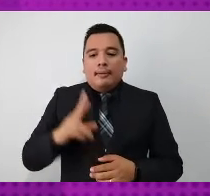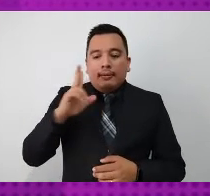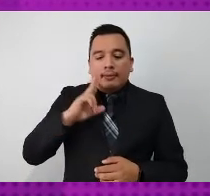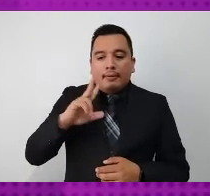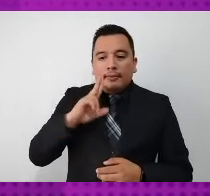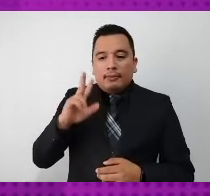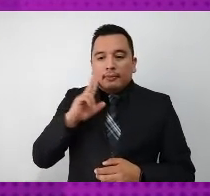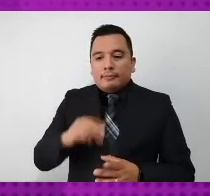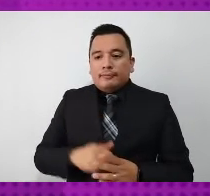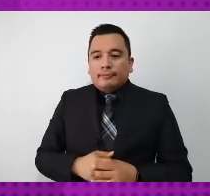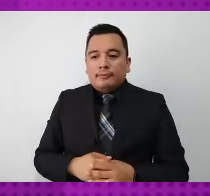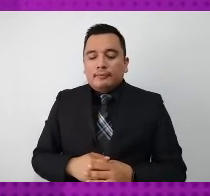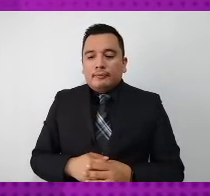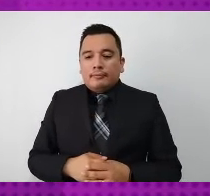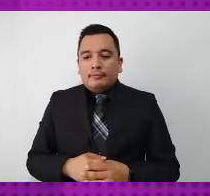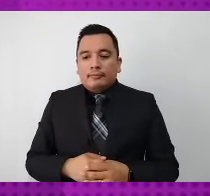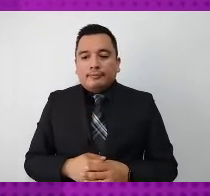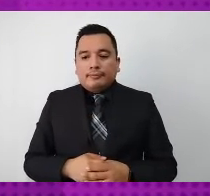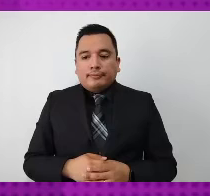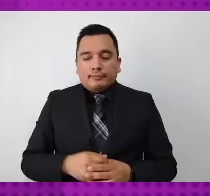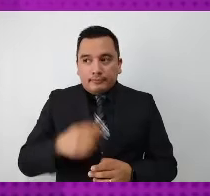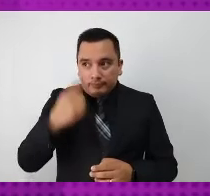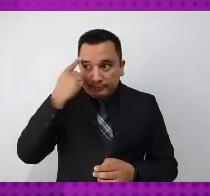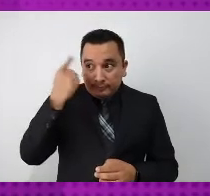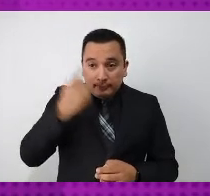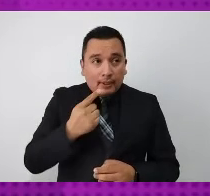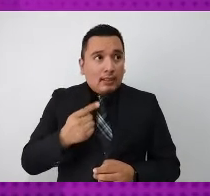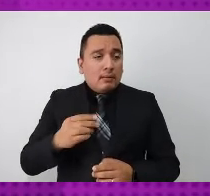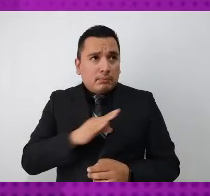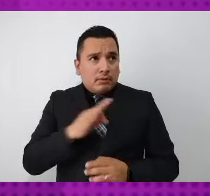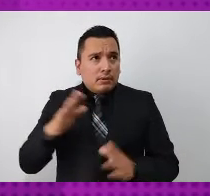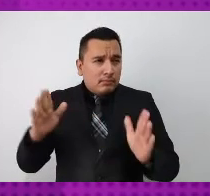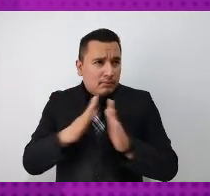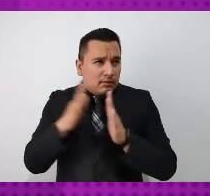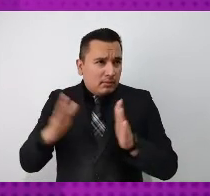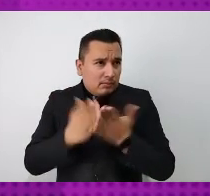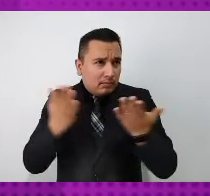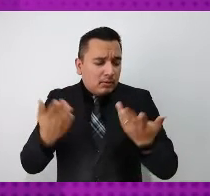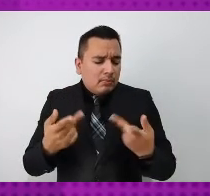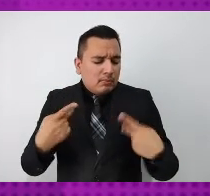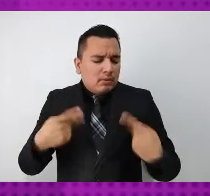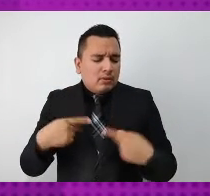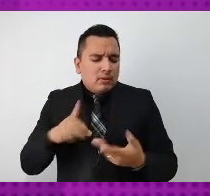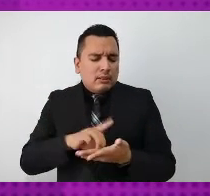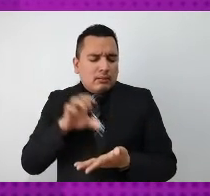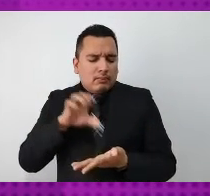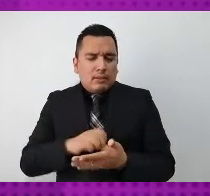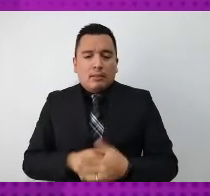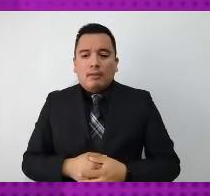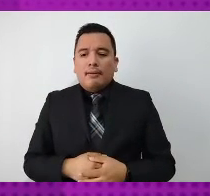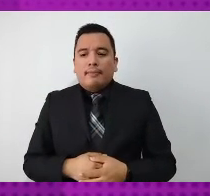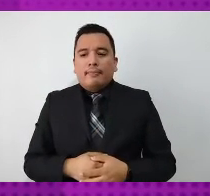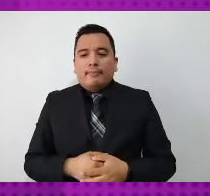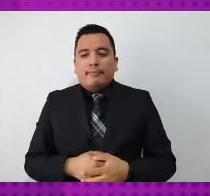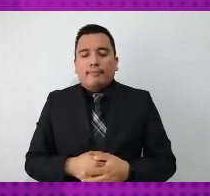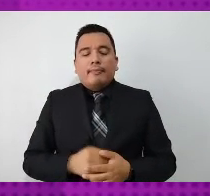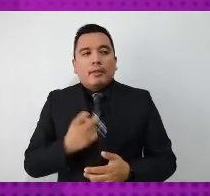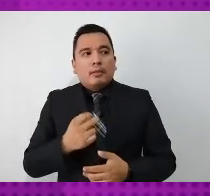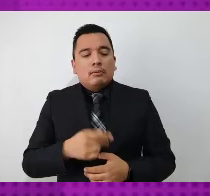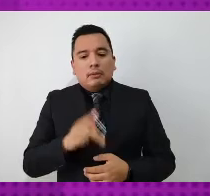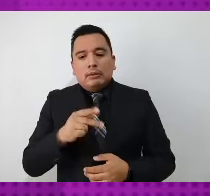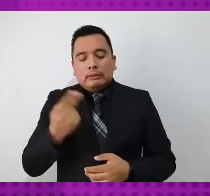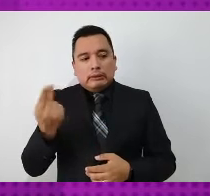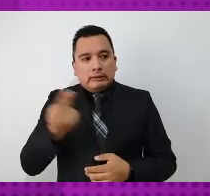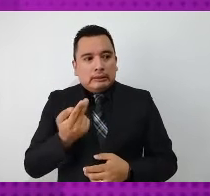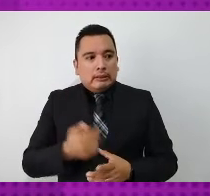y para poder propiciar la participación electoral de las personas con discapacidad y que pues va a depender de